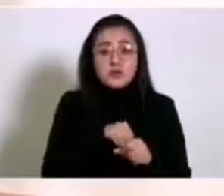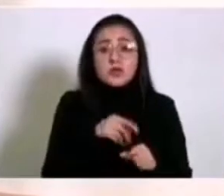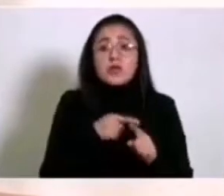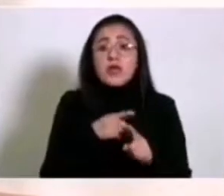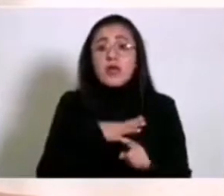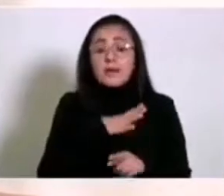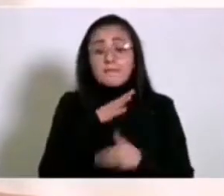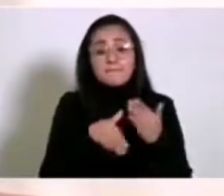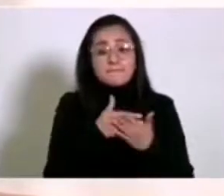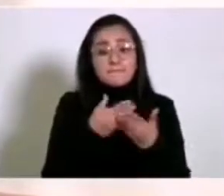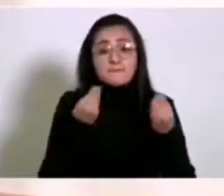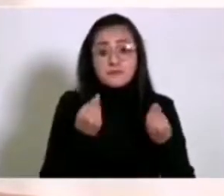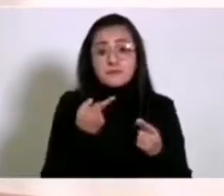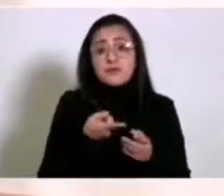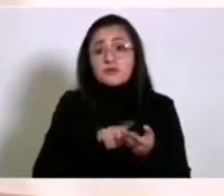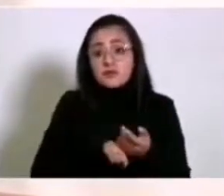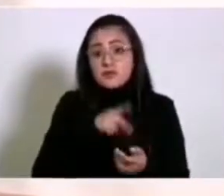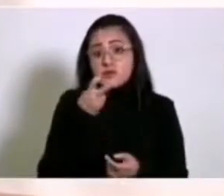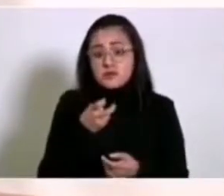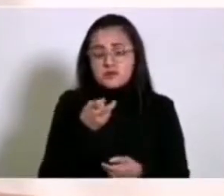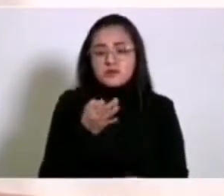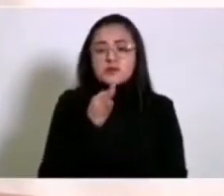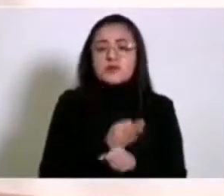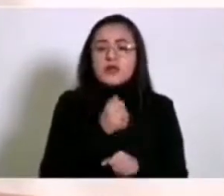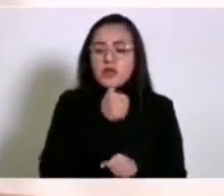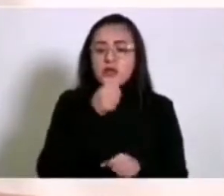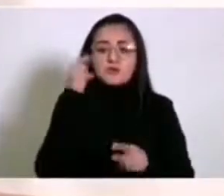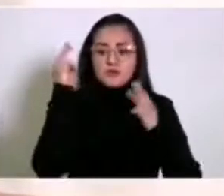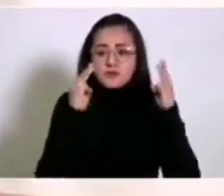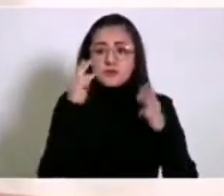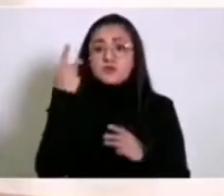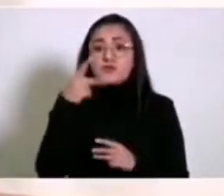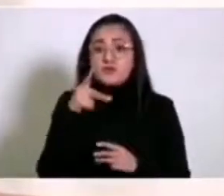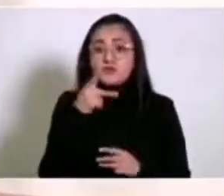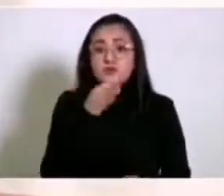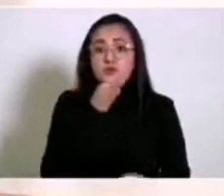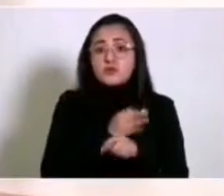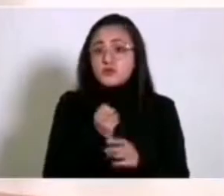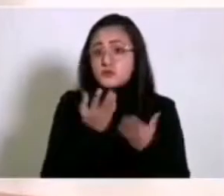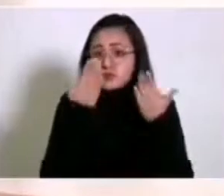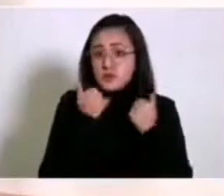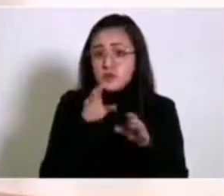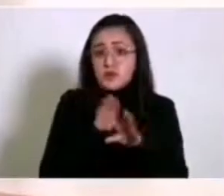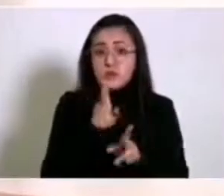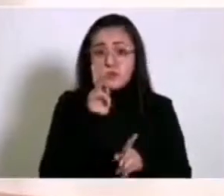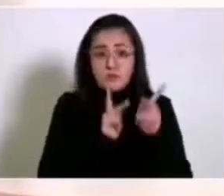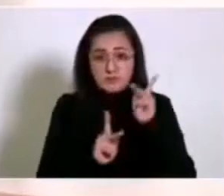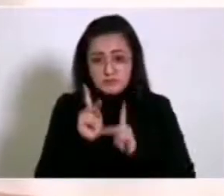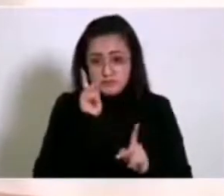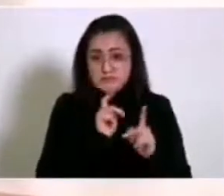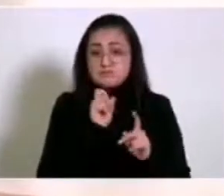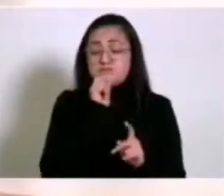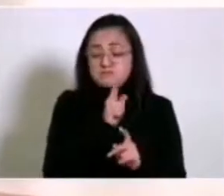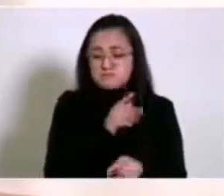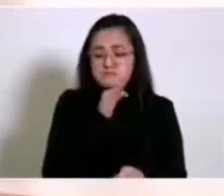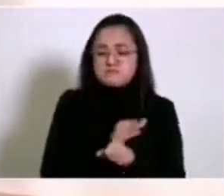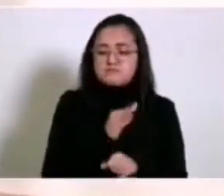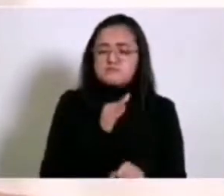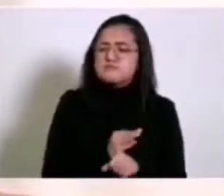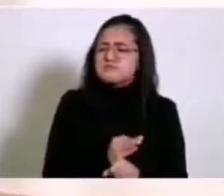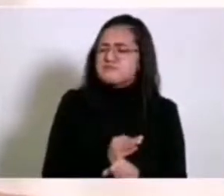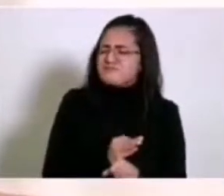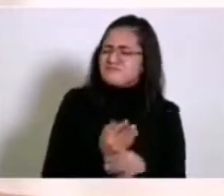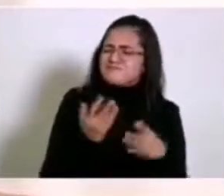que se dieron mucho en las colecciones los acervos de cada museo son propios y si no existen los préstamos regulados en cada uno de ellos son